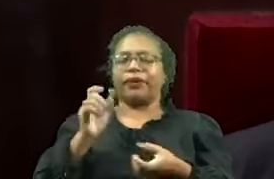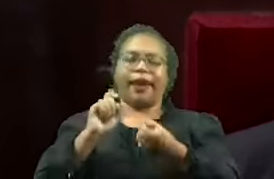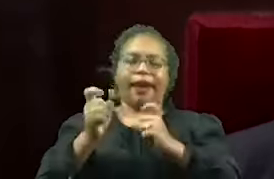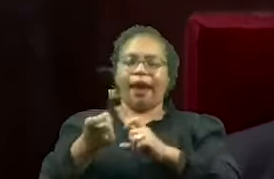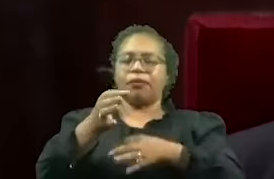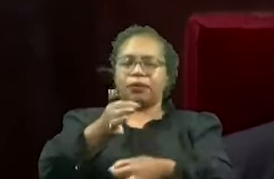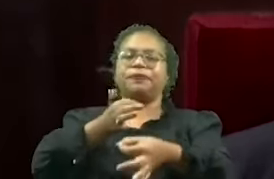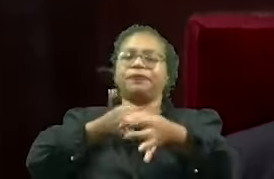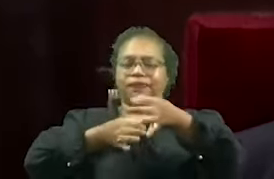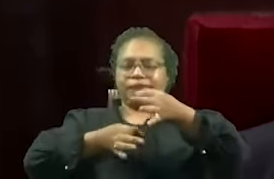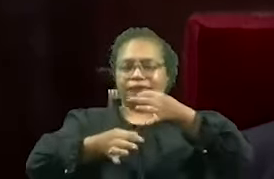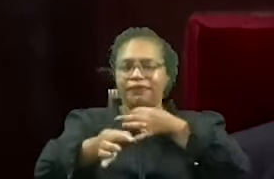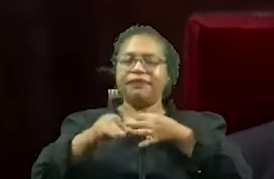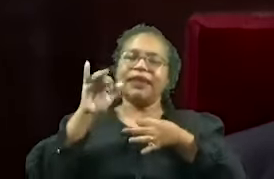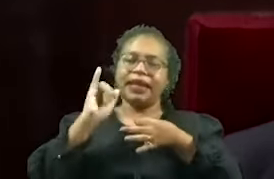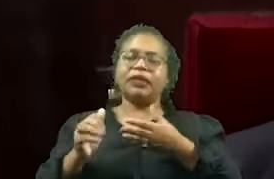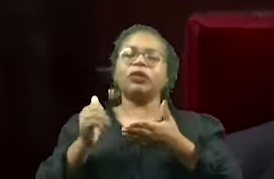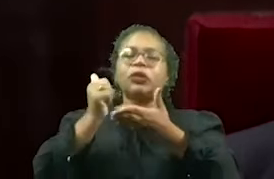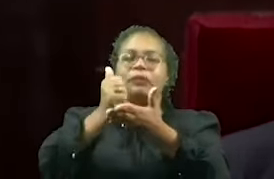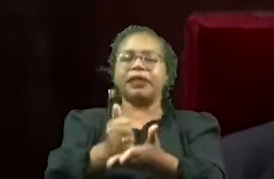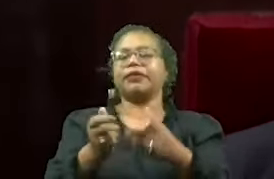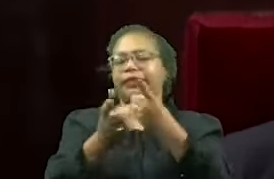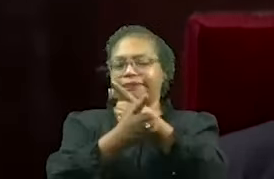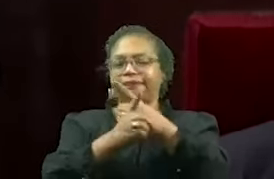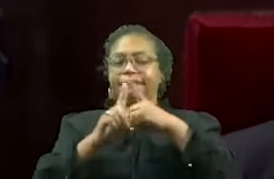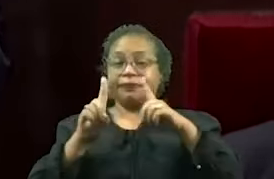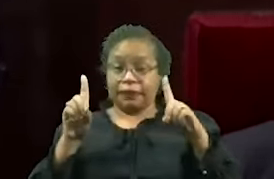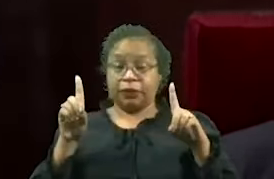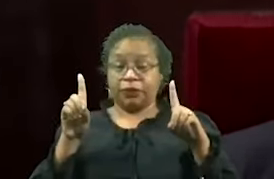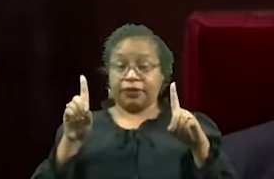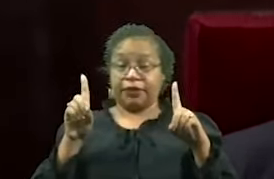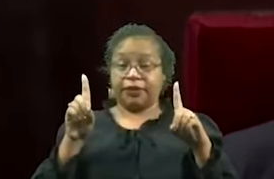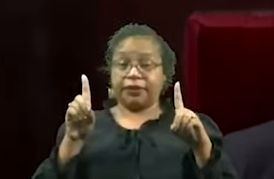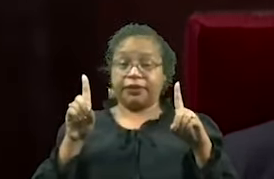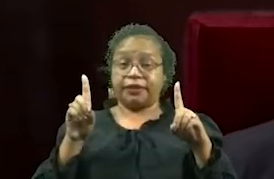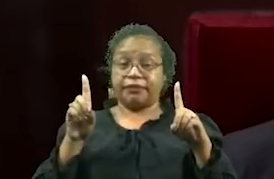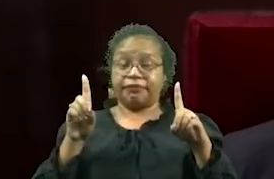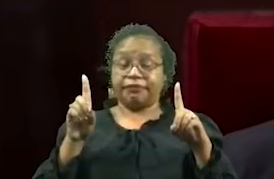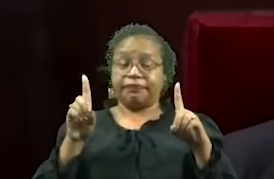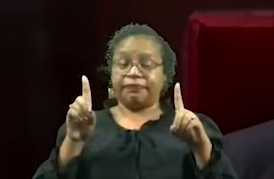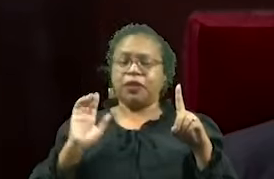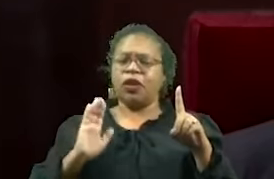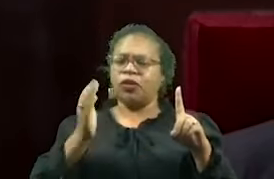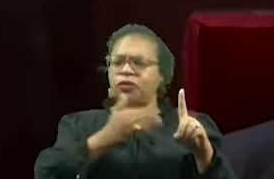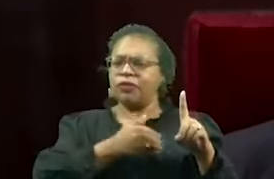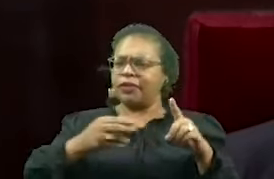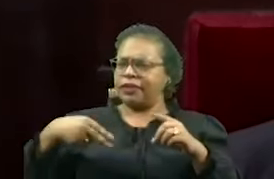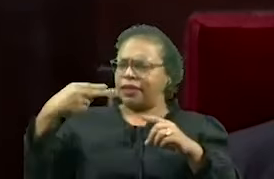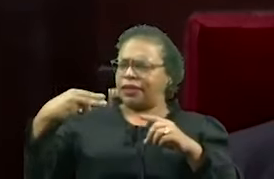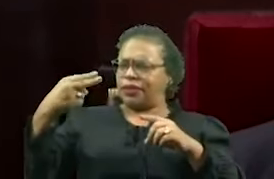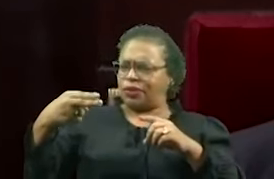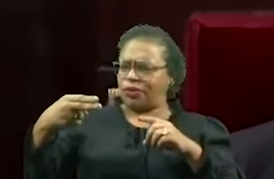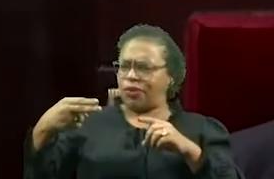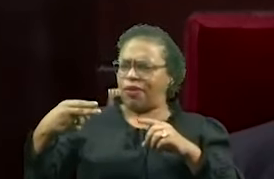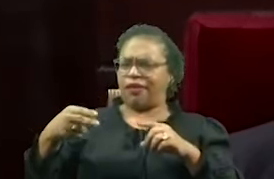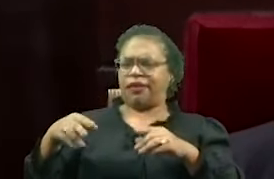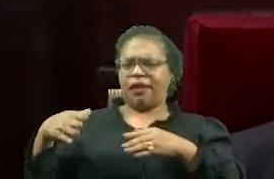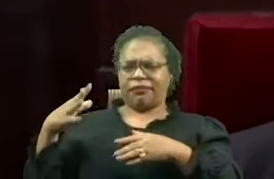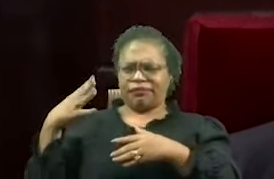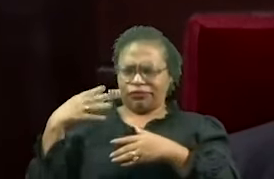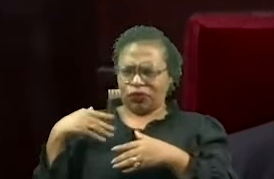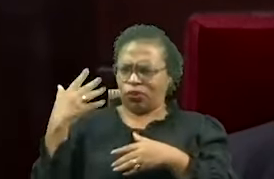que siempre debemos perfeccionar la mejor manera de honrar nuestra historia y avanzar hacia un futuro próspero